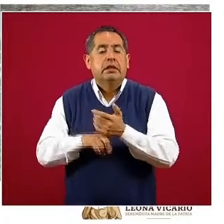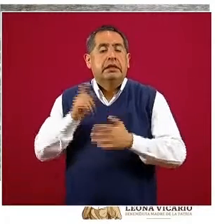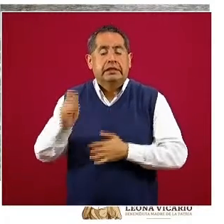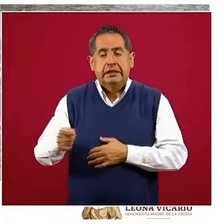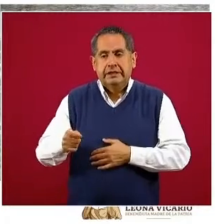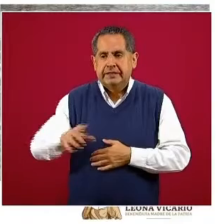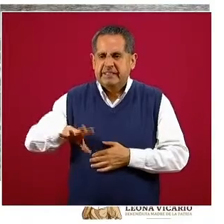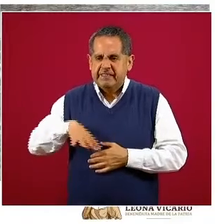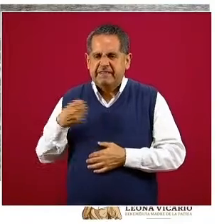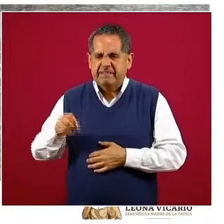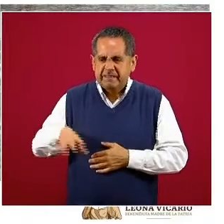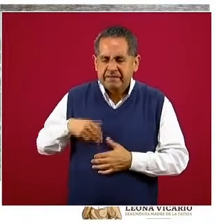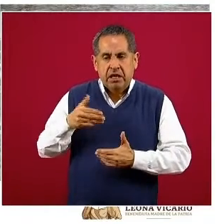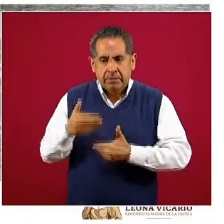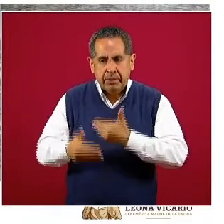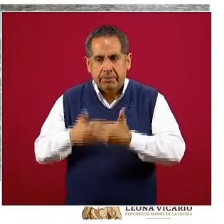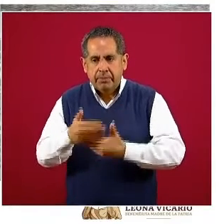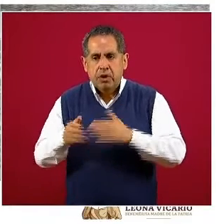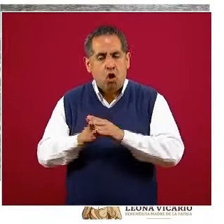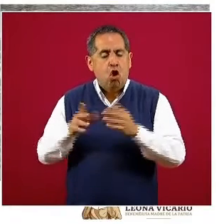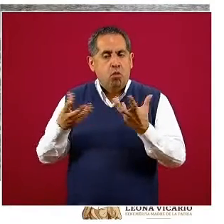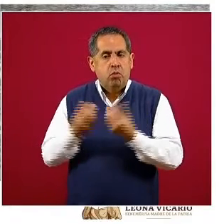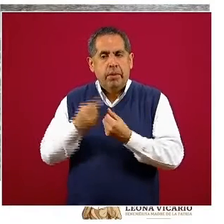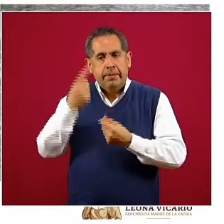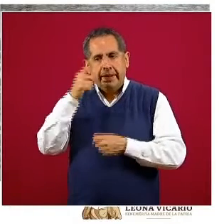Ingeniero Víctor Suárez Carrera, subsecretario de Alimentación.